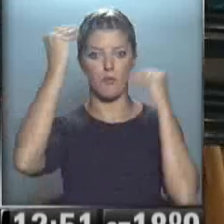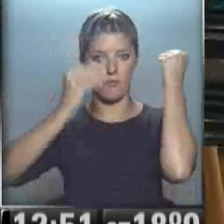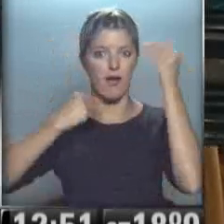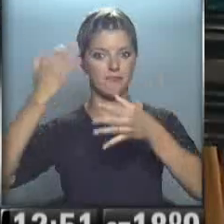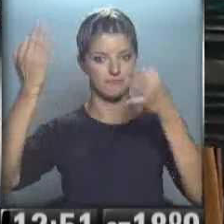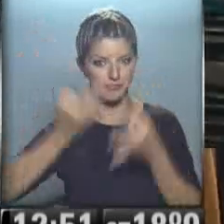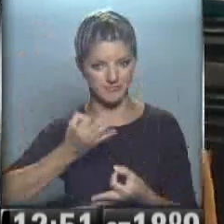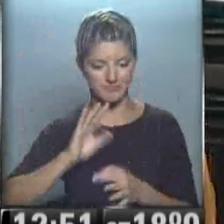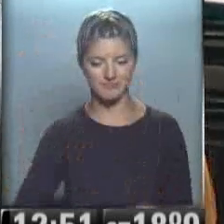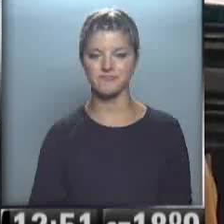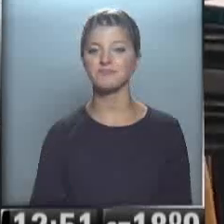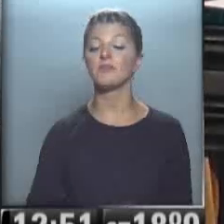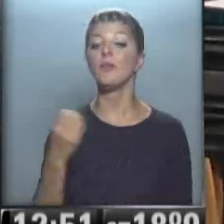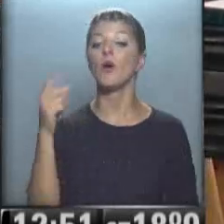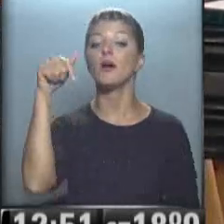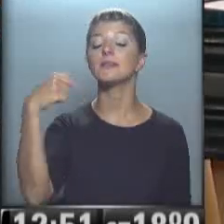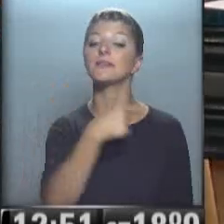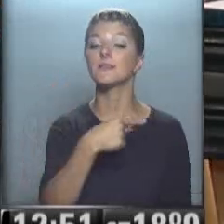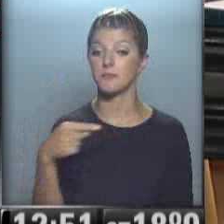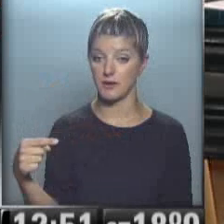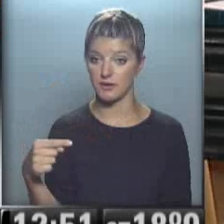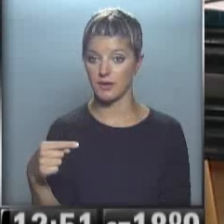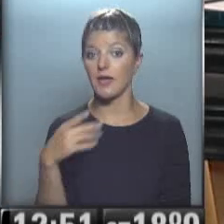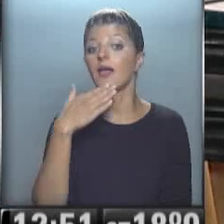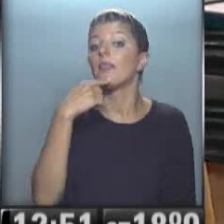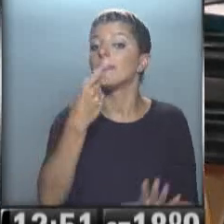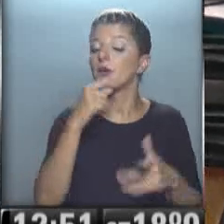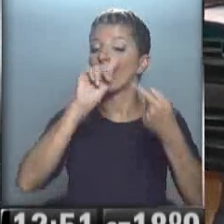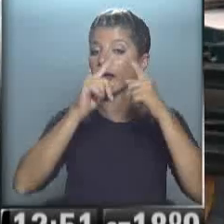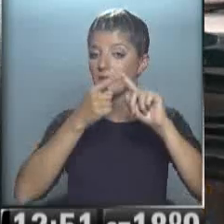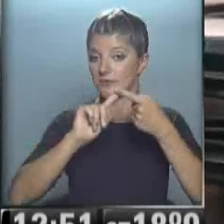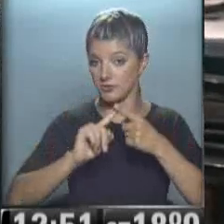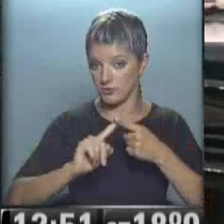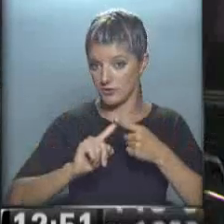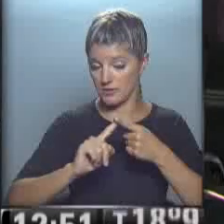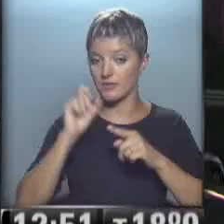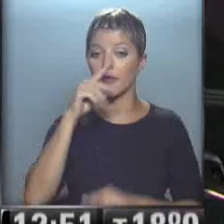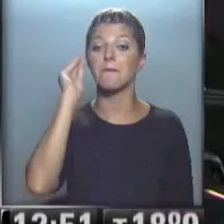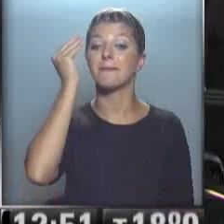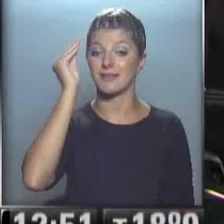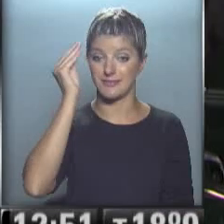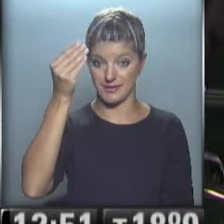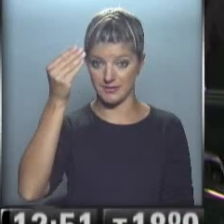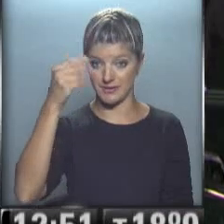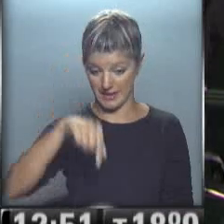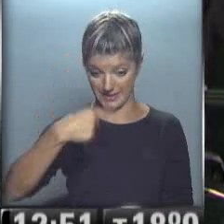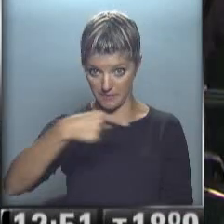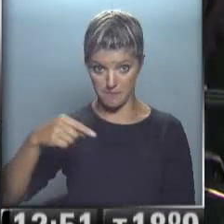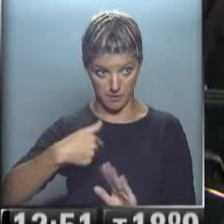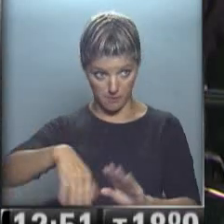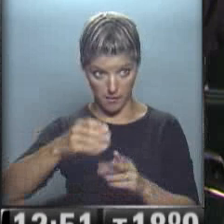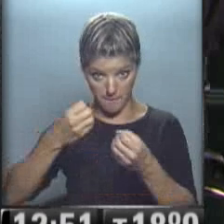verdad y bueno esta semana según dijo el canciller Luis Alberto figuereo el canciller brasileño en la semana que empieza ahora